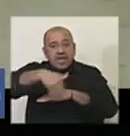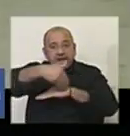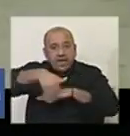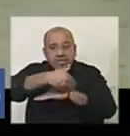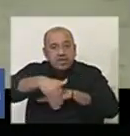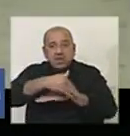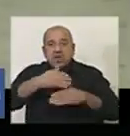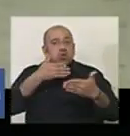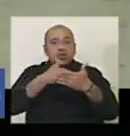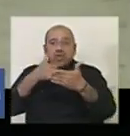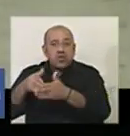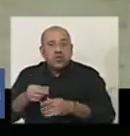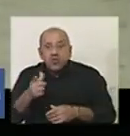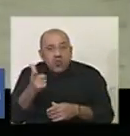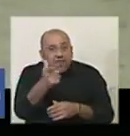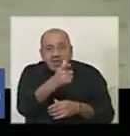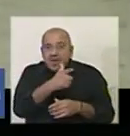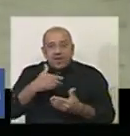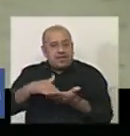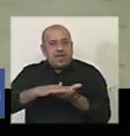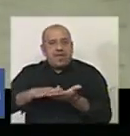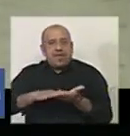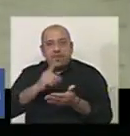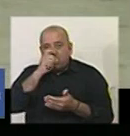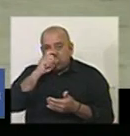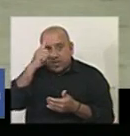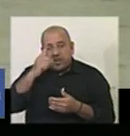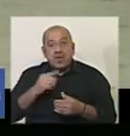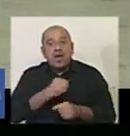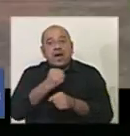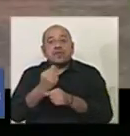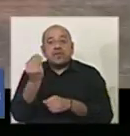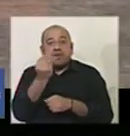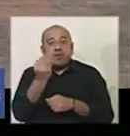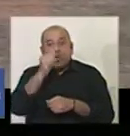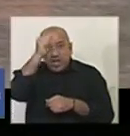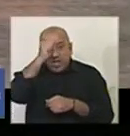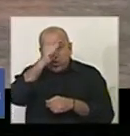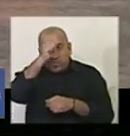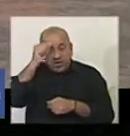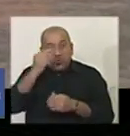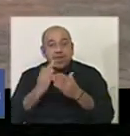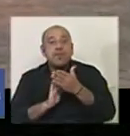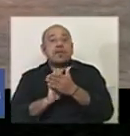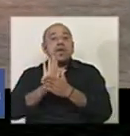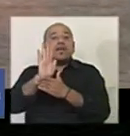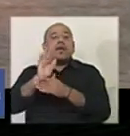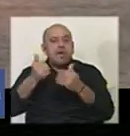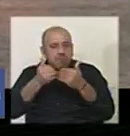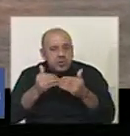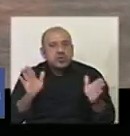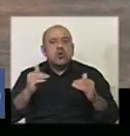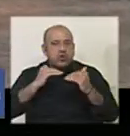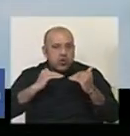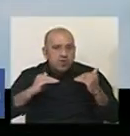aledañas, sin metrobús, así estuvieron los porteños hasta el sábado. El domingo por la mañana comenzó a normalizarse el tránsito en la ciudad. Ya sin G20,